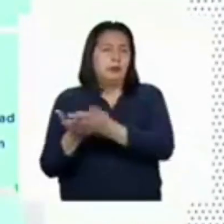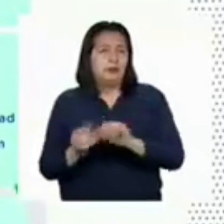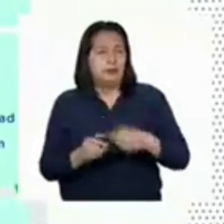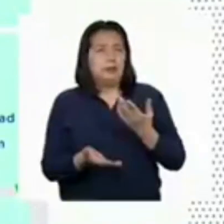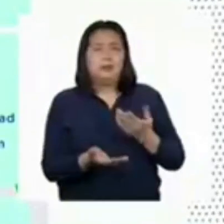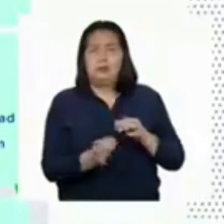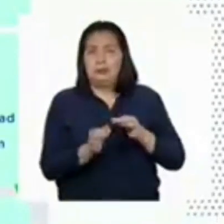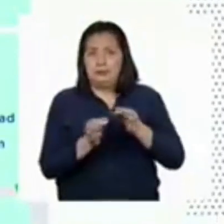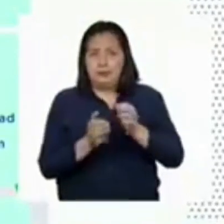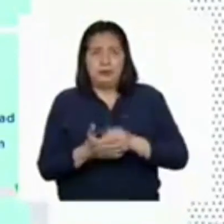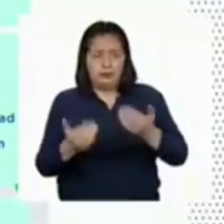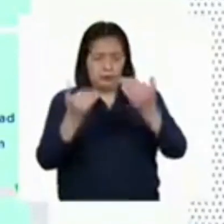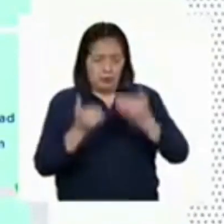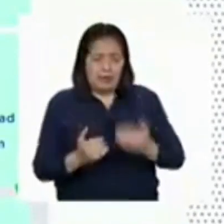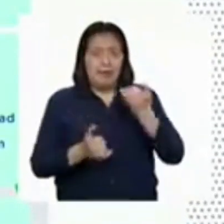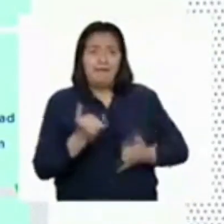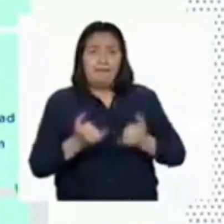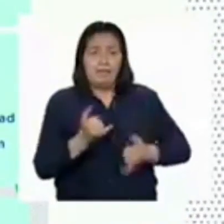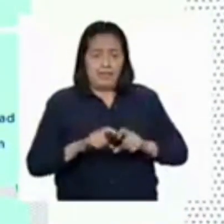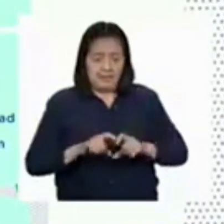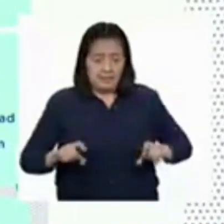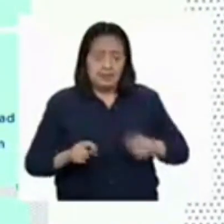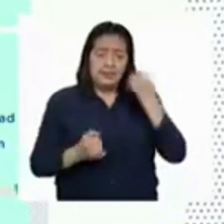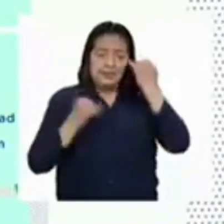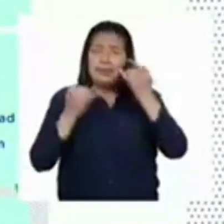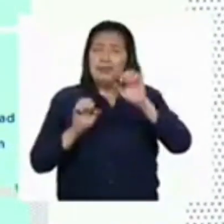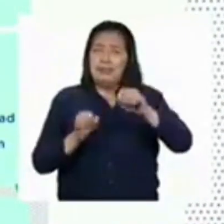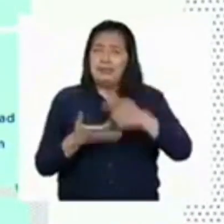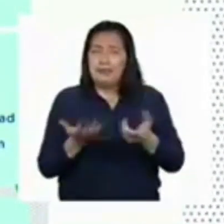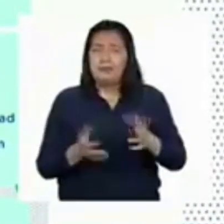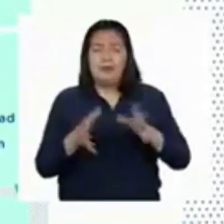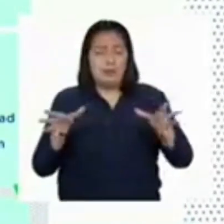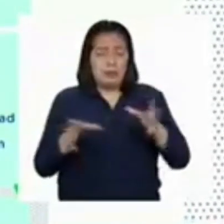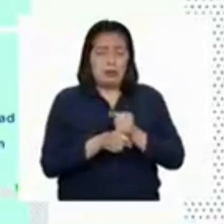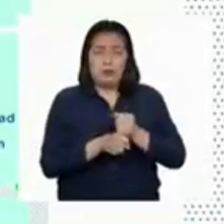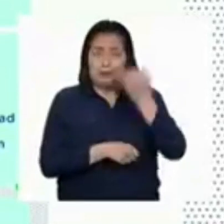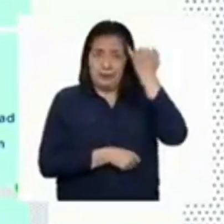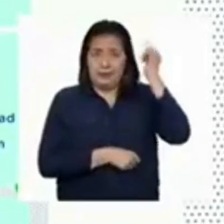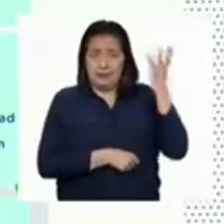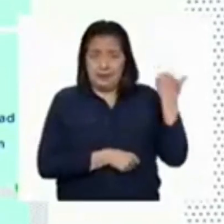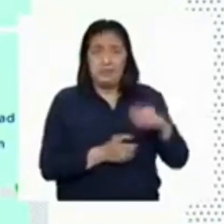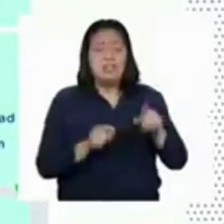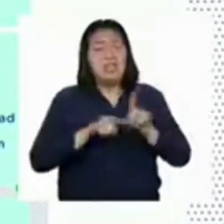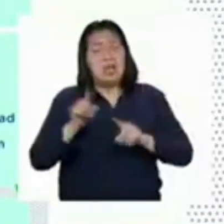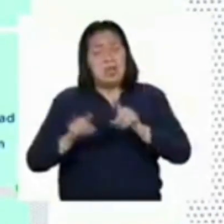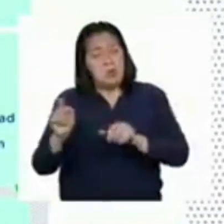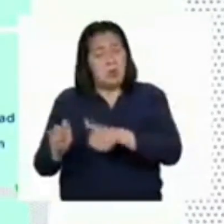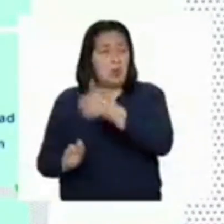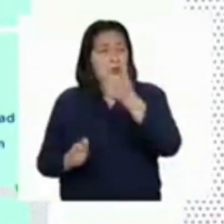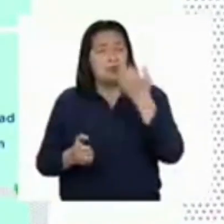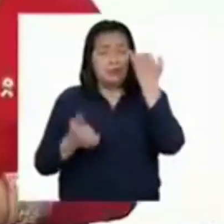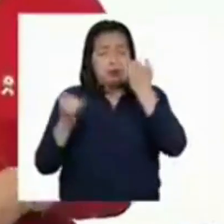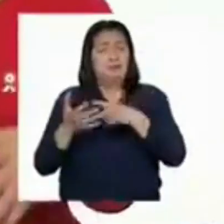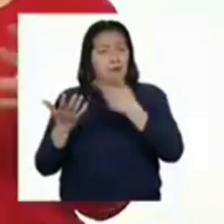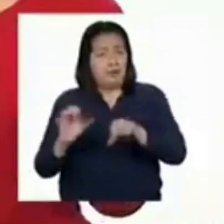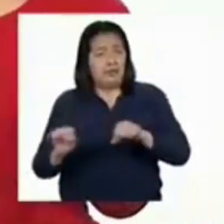argumentos. Finalmente, para la conclusión, anotaremos ideas que nos sirvan para resumir las ideas anteriores y algunas otras ideas para invitar